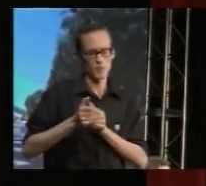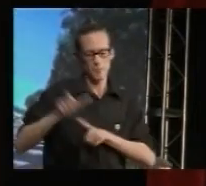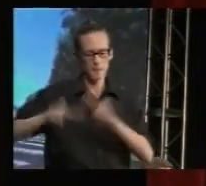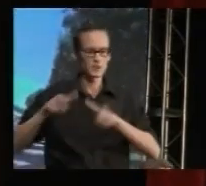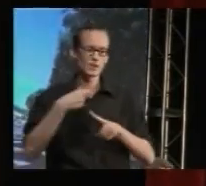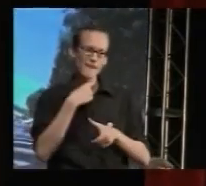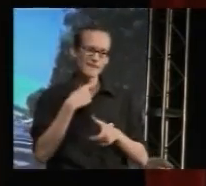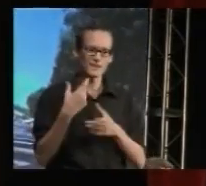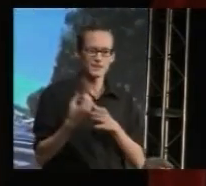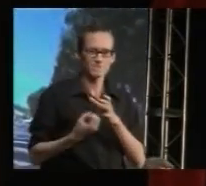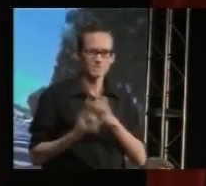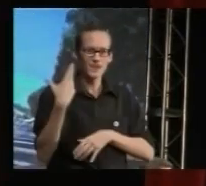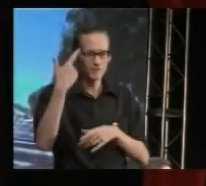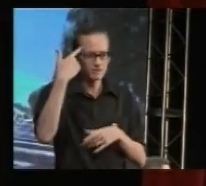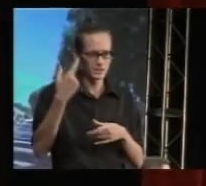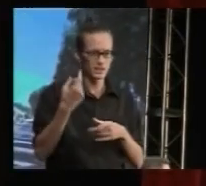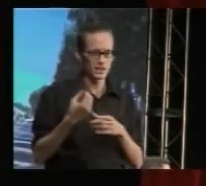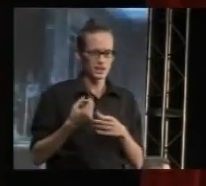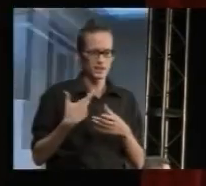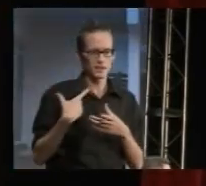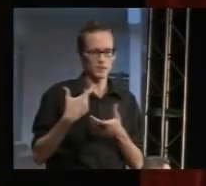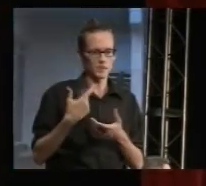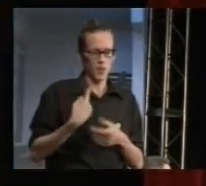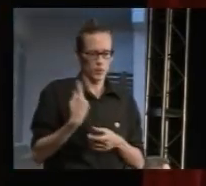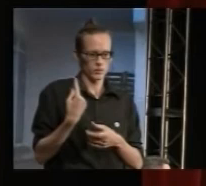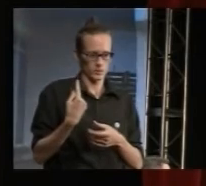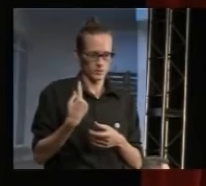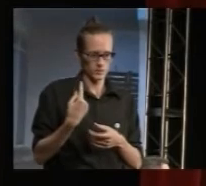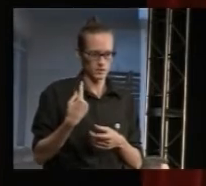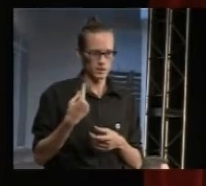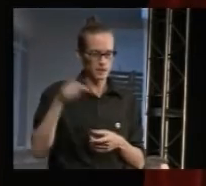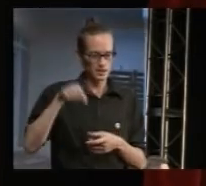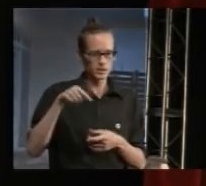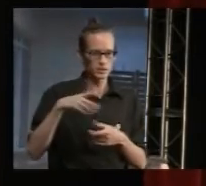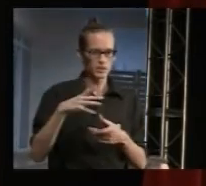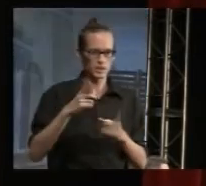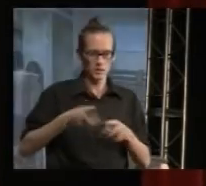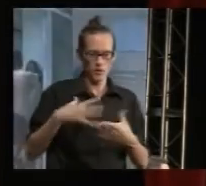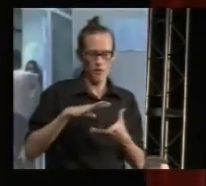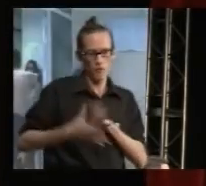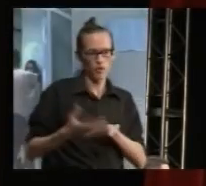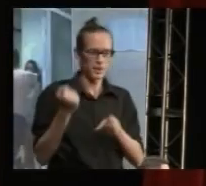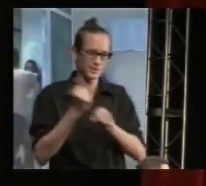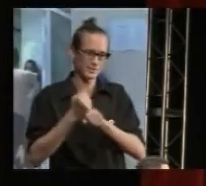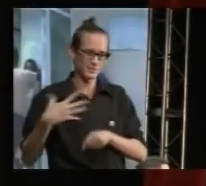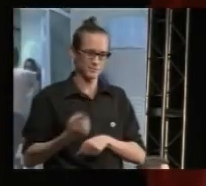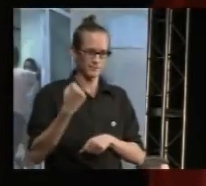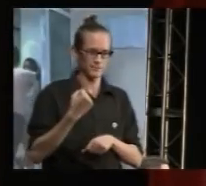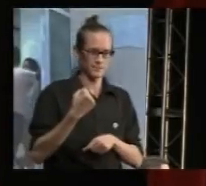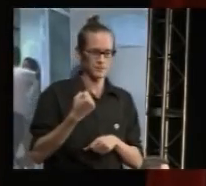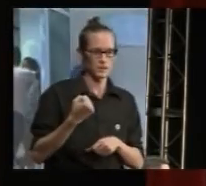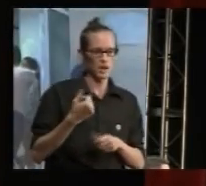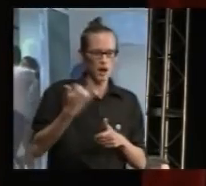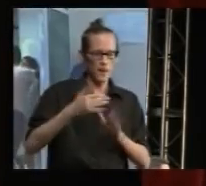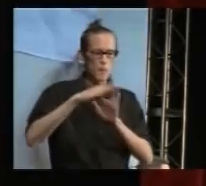convertido en una opción laboral que, enmarcado en políticas, programas y herramientas, han sido de gran ayuda